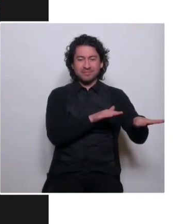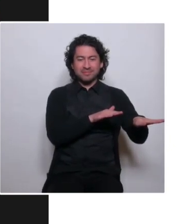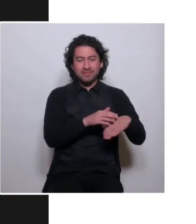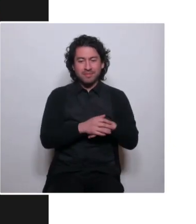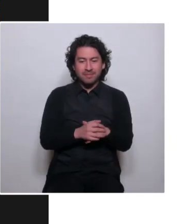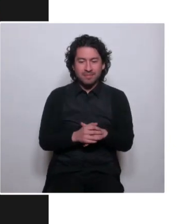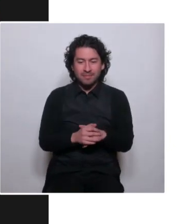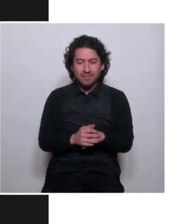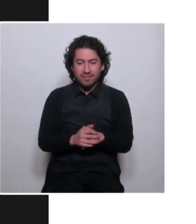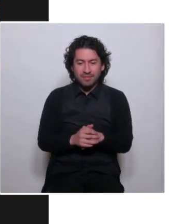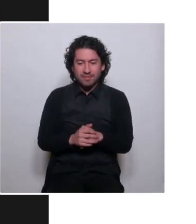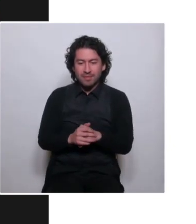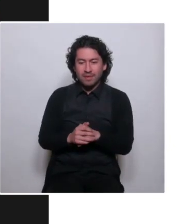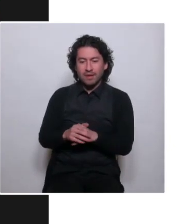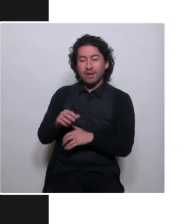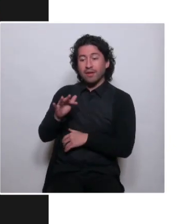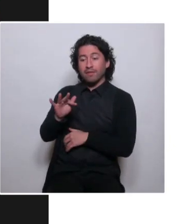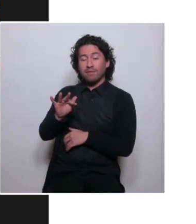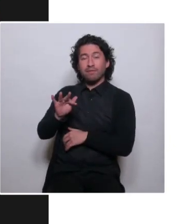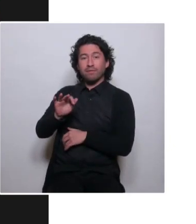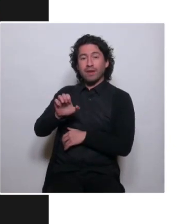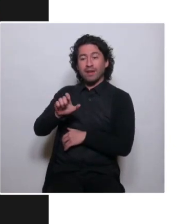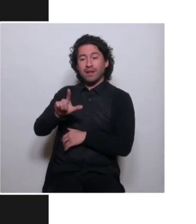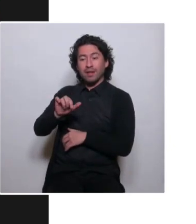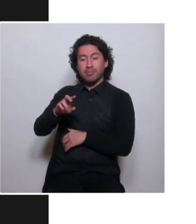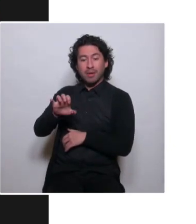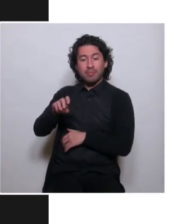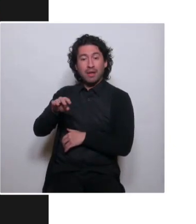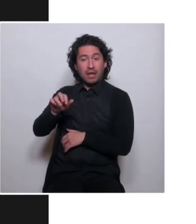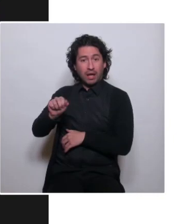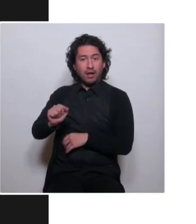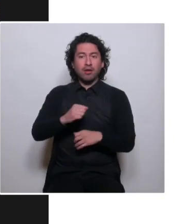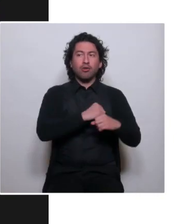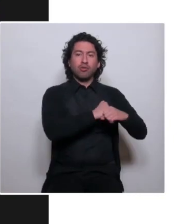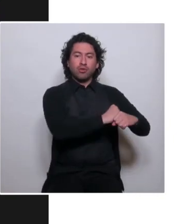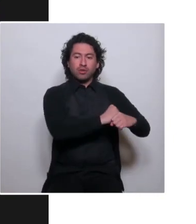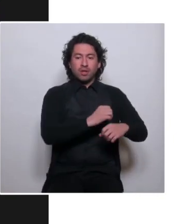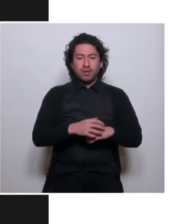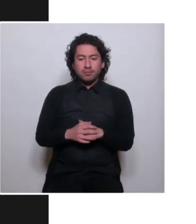vota convencional Felipe Mena? Voto en contra, señor secretario.